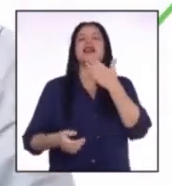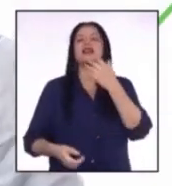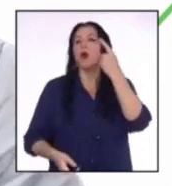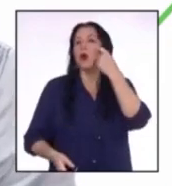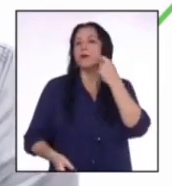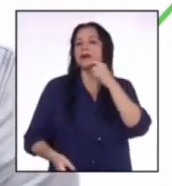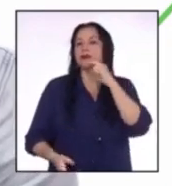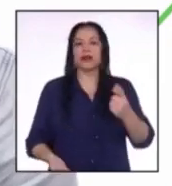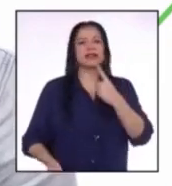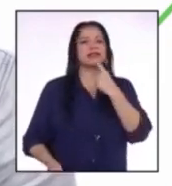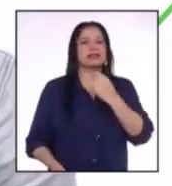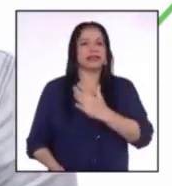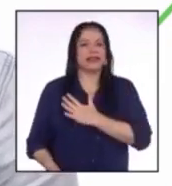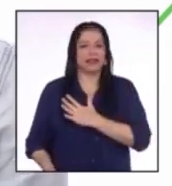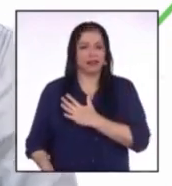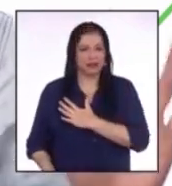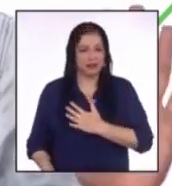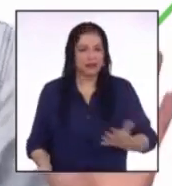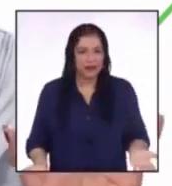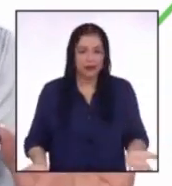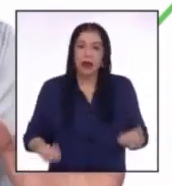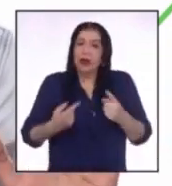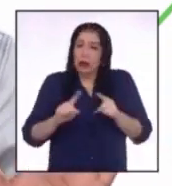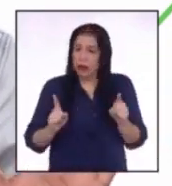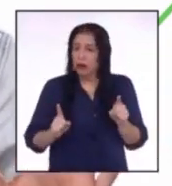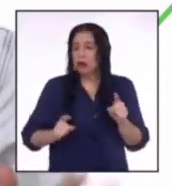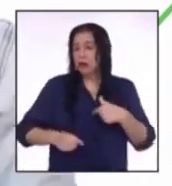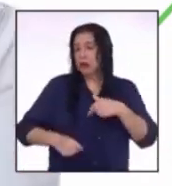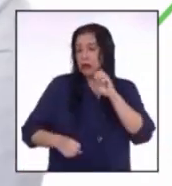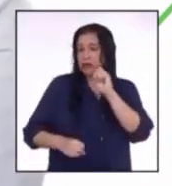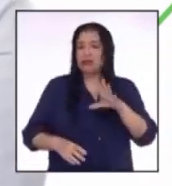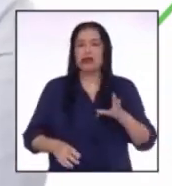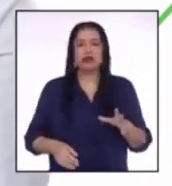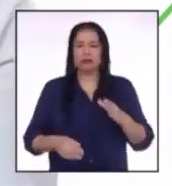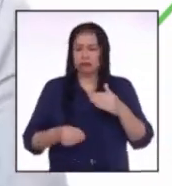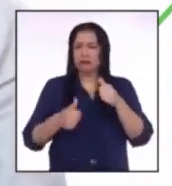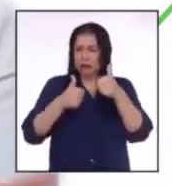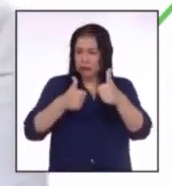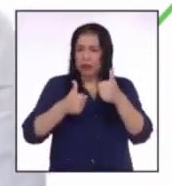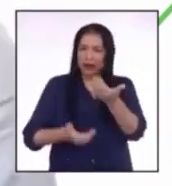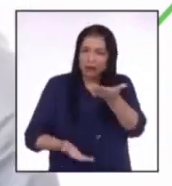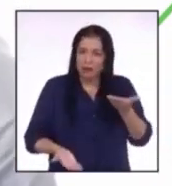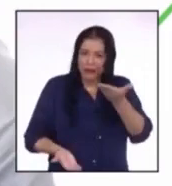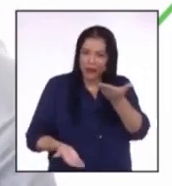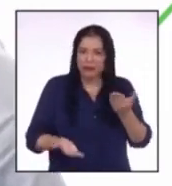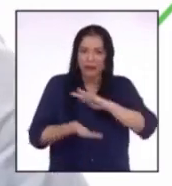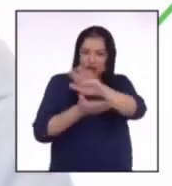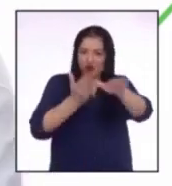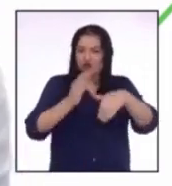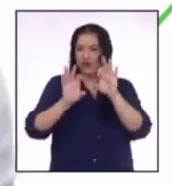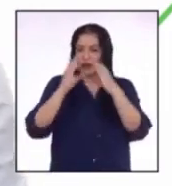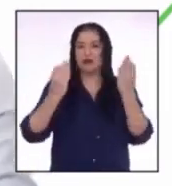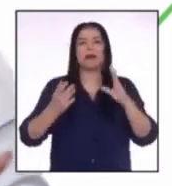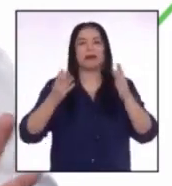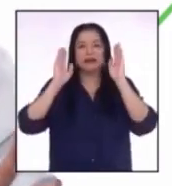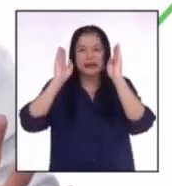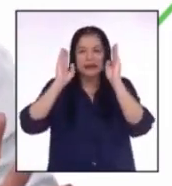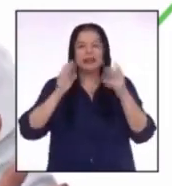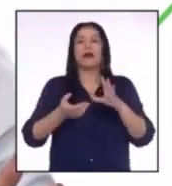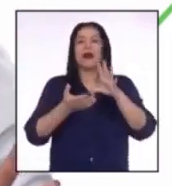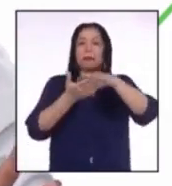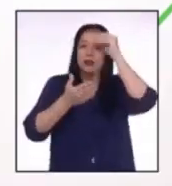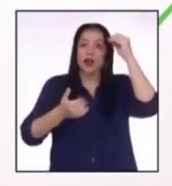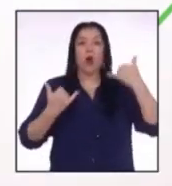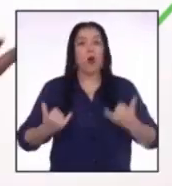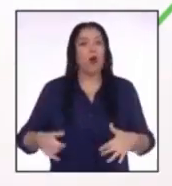chicas y chicos de quinto de secundaria pero como siempre les digo no dejen de invitar a todas y todos en casa para escuchar todo